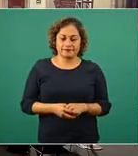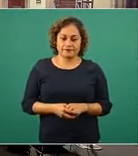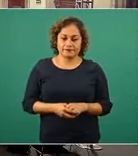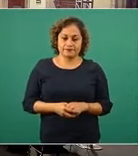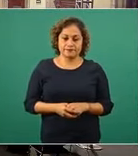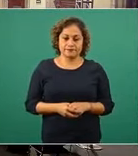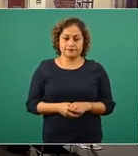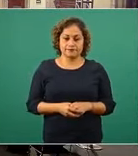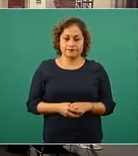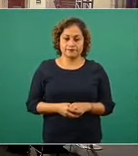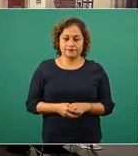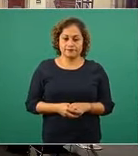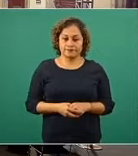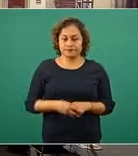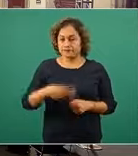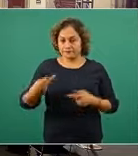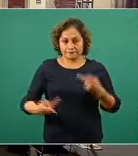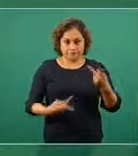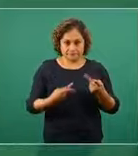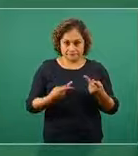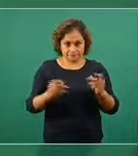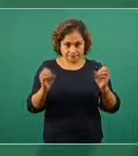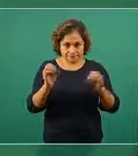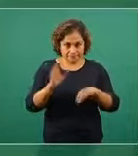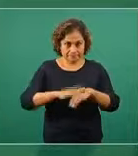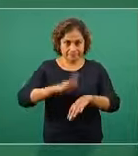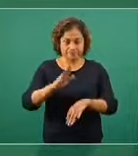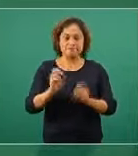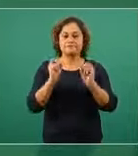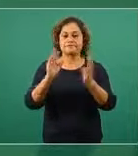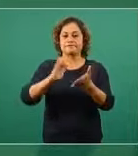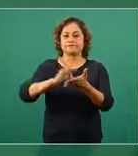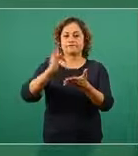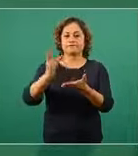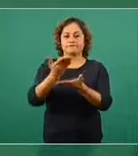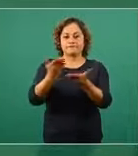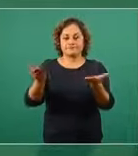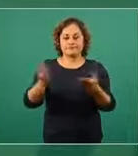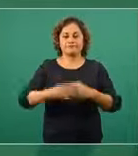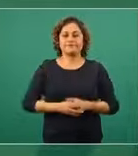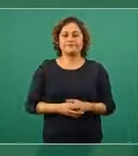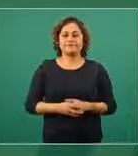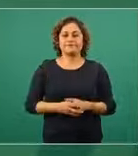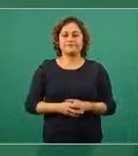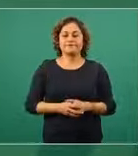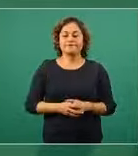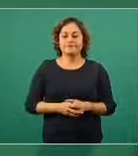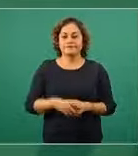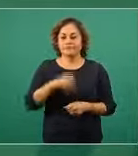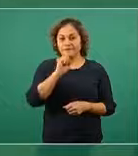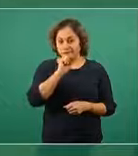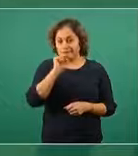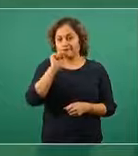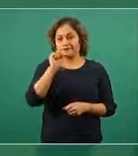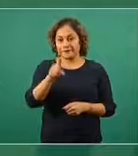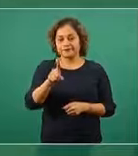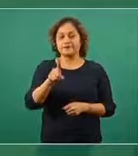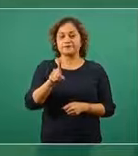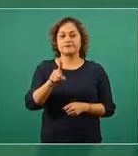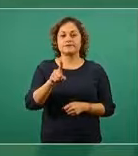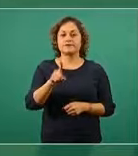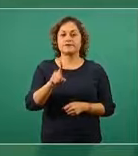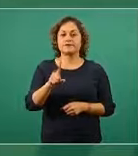Pues muy bien, al no haber más preguntas, agradecemos su participación a todos los puntos de contacto y pues nuevamente a nuestra Red Nacional